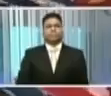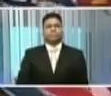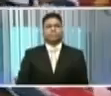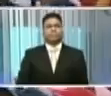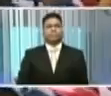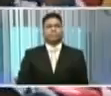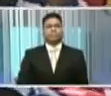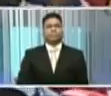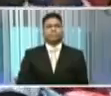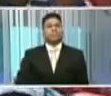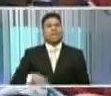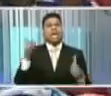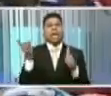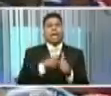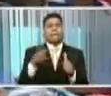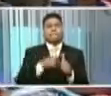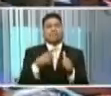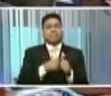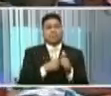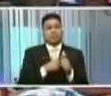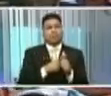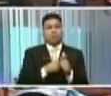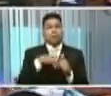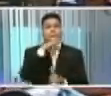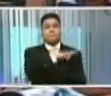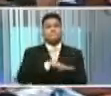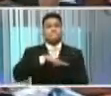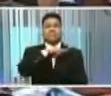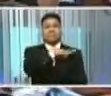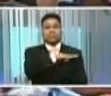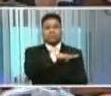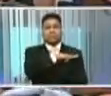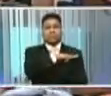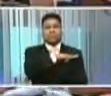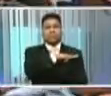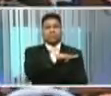En primer lugar, la Misión Sucre.